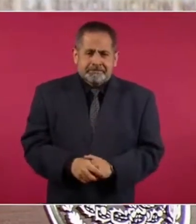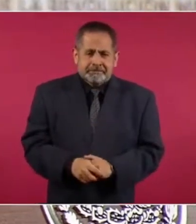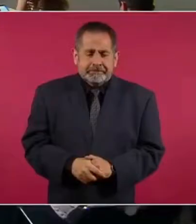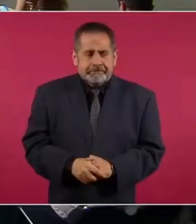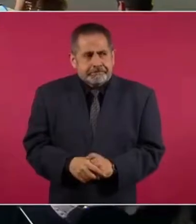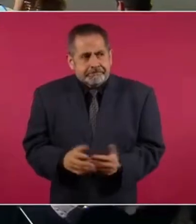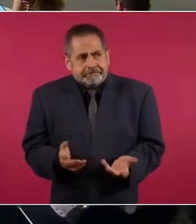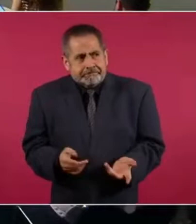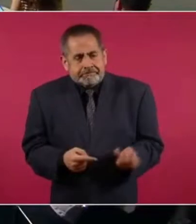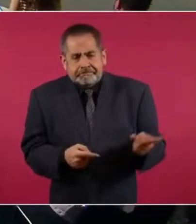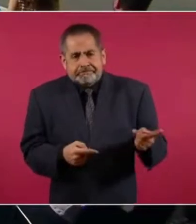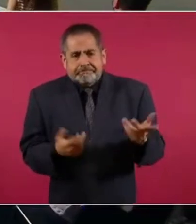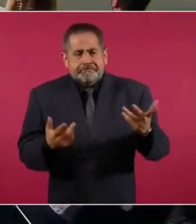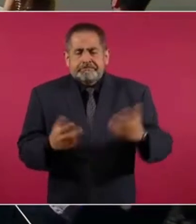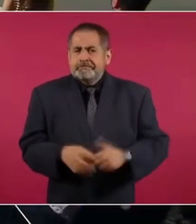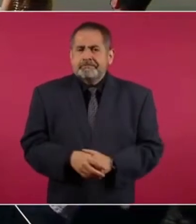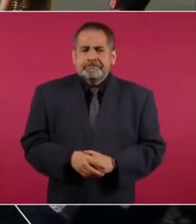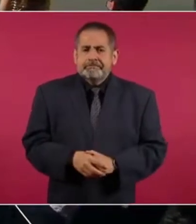¿Qué